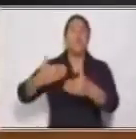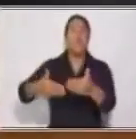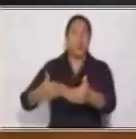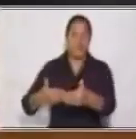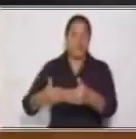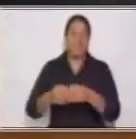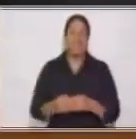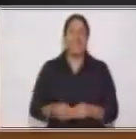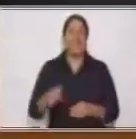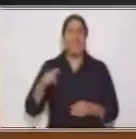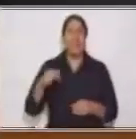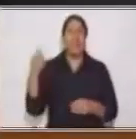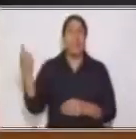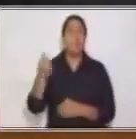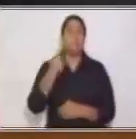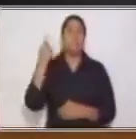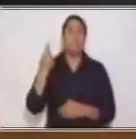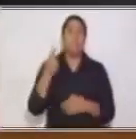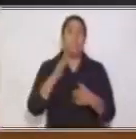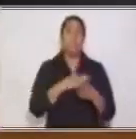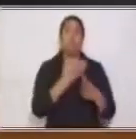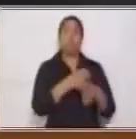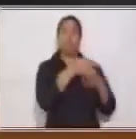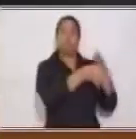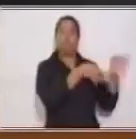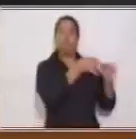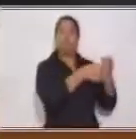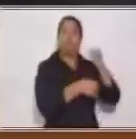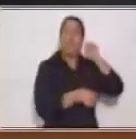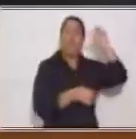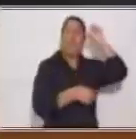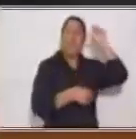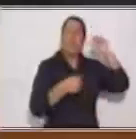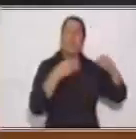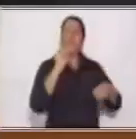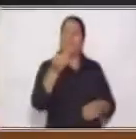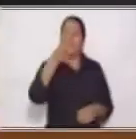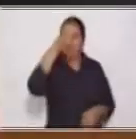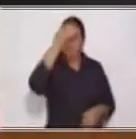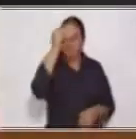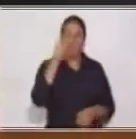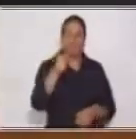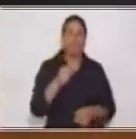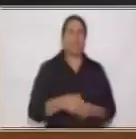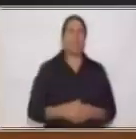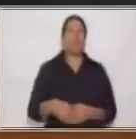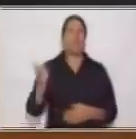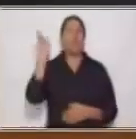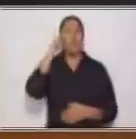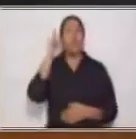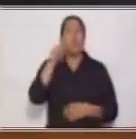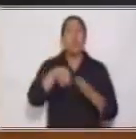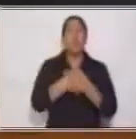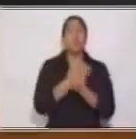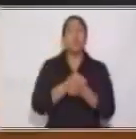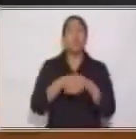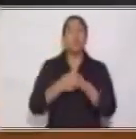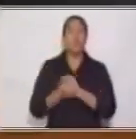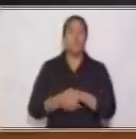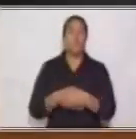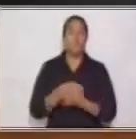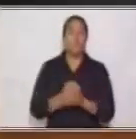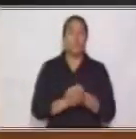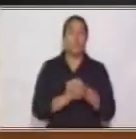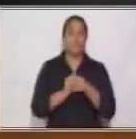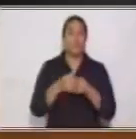es compartir con un adulto lo que hemos aprendido. Así que te recordamos que te laves constantemente tus